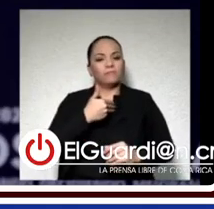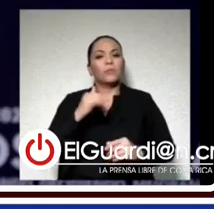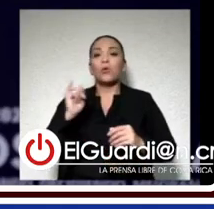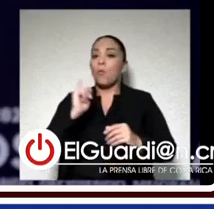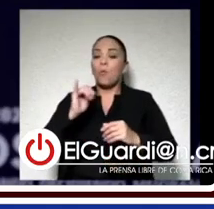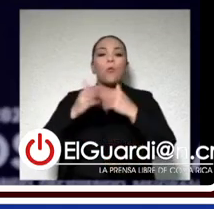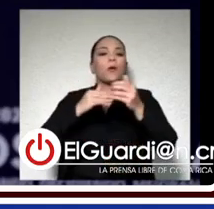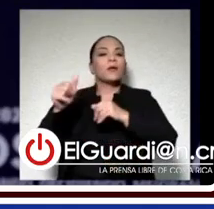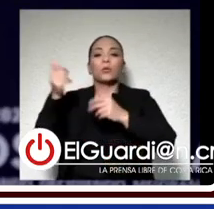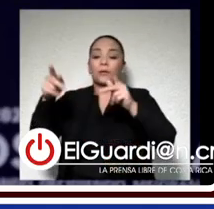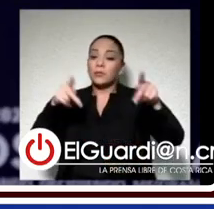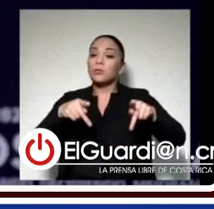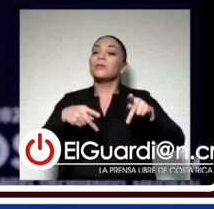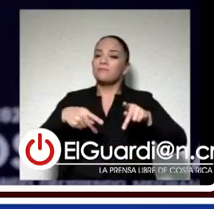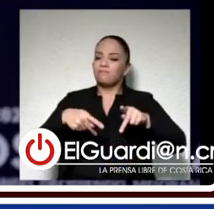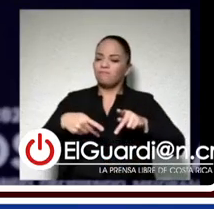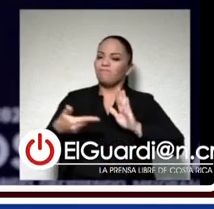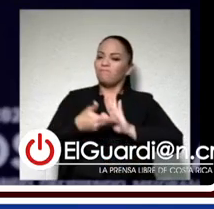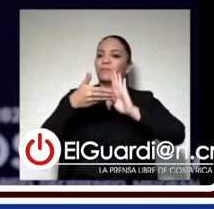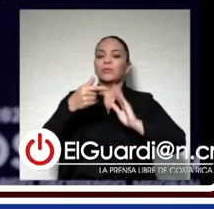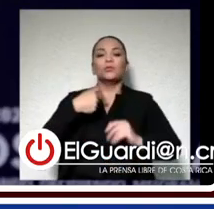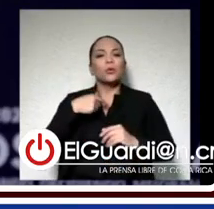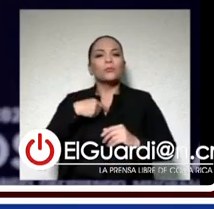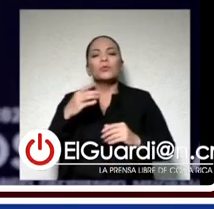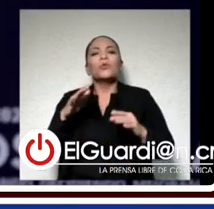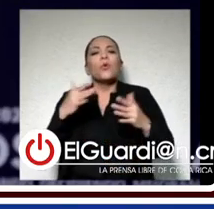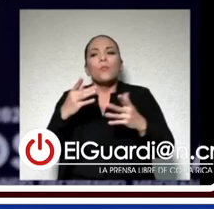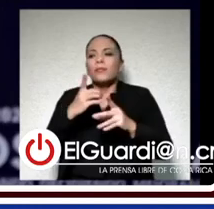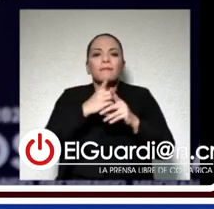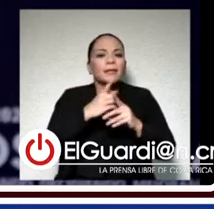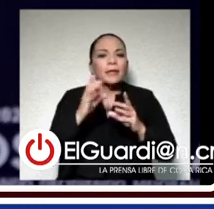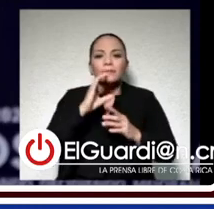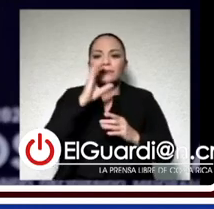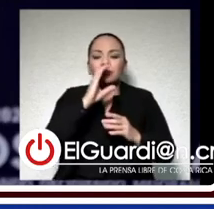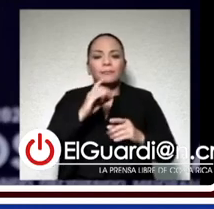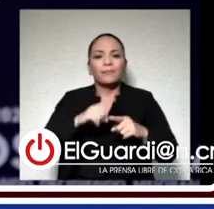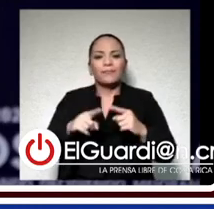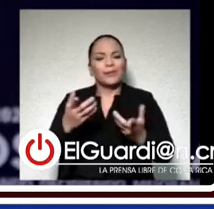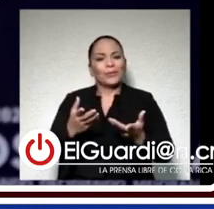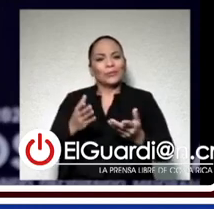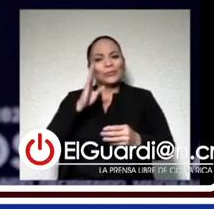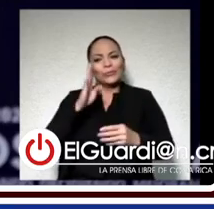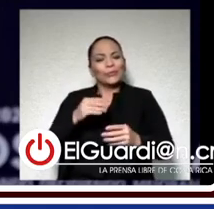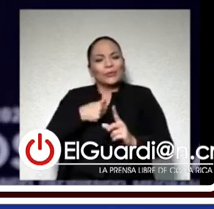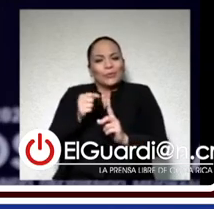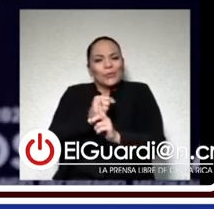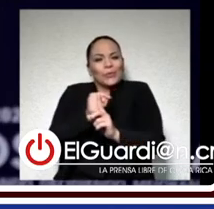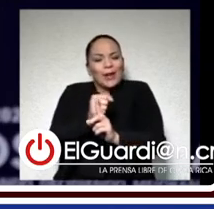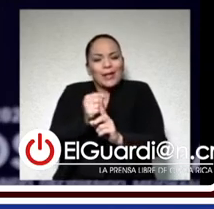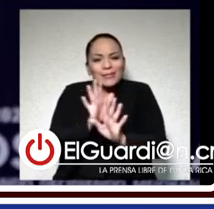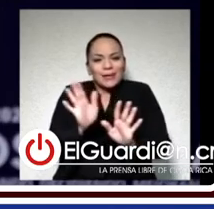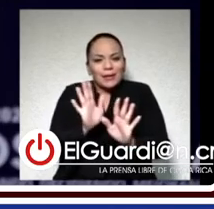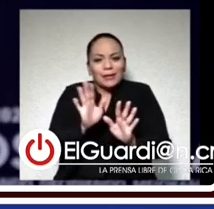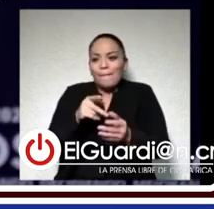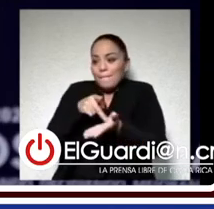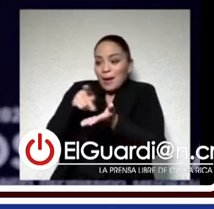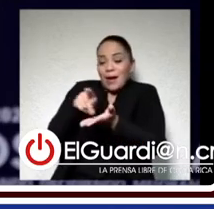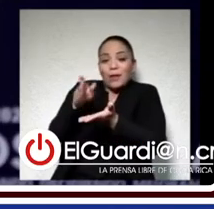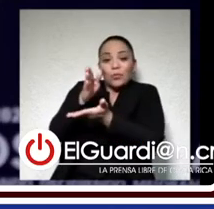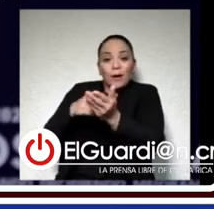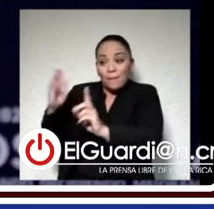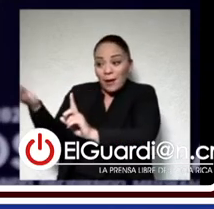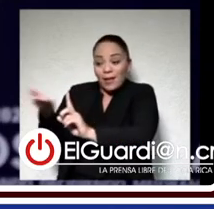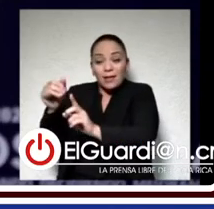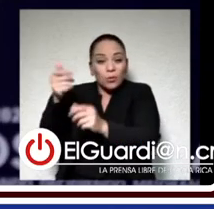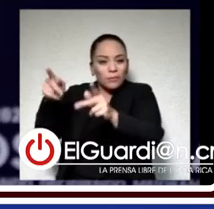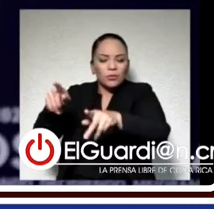humano. Busqué cómo defenderme, pero jamás con violencia física y menos pagándole a alguien para que dañe a alguien